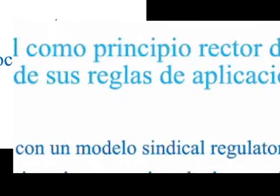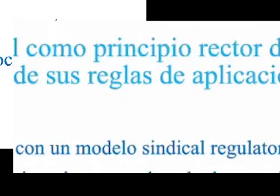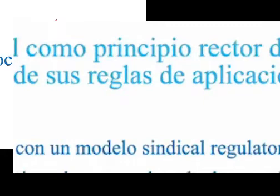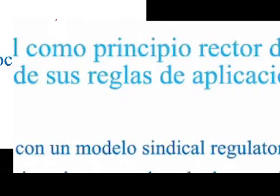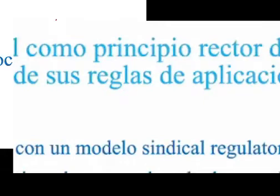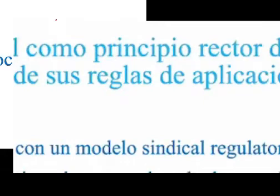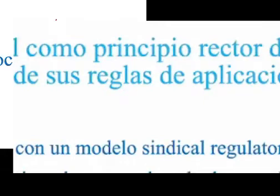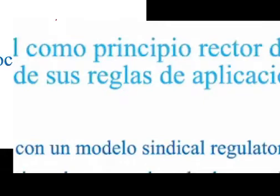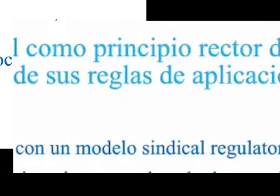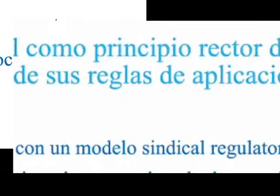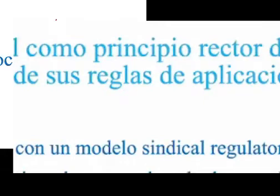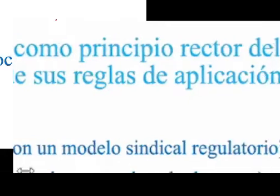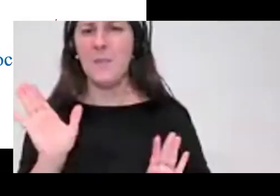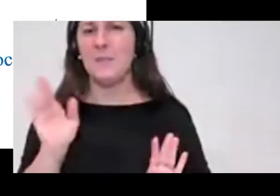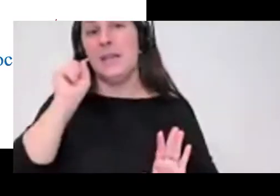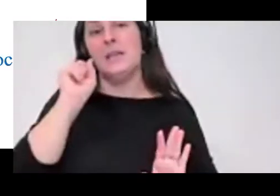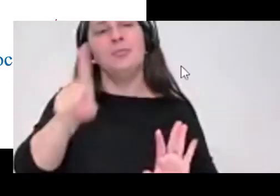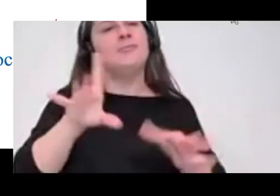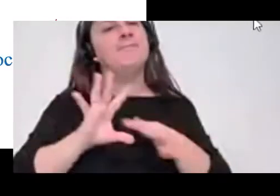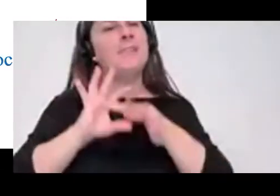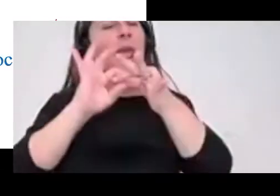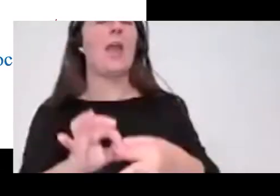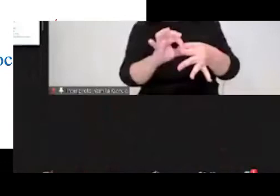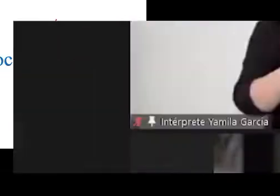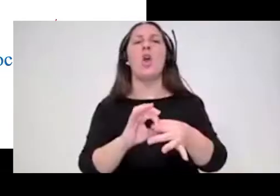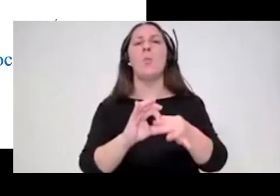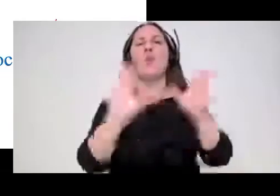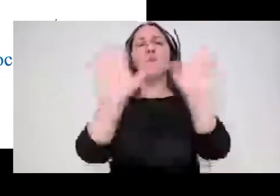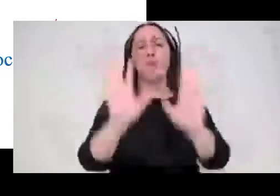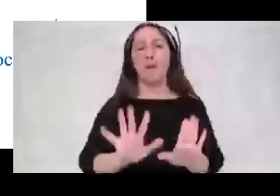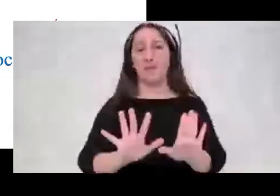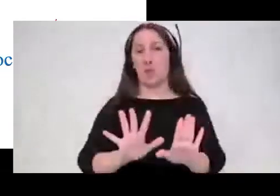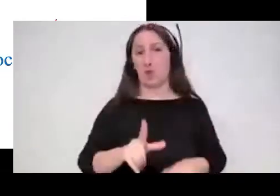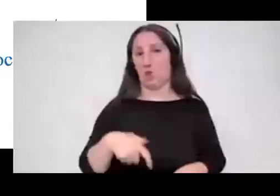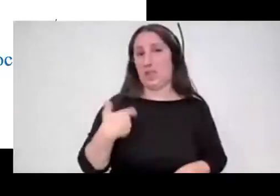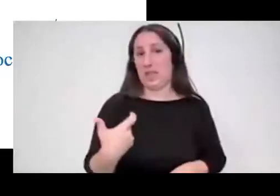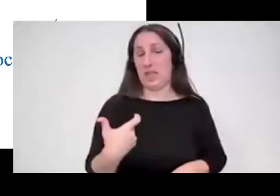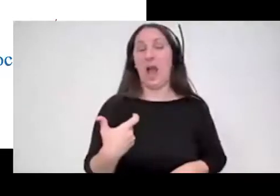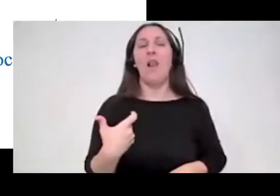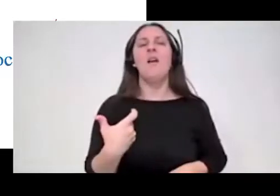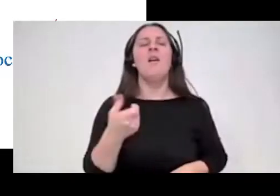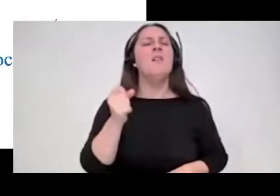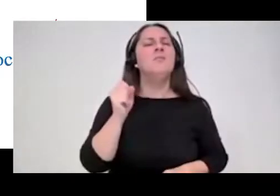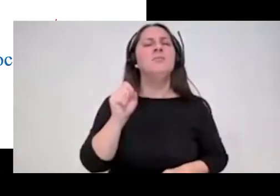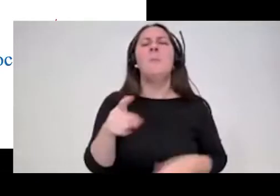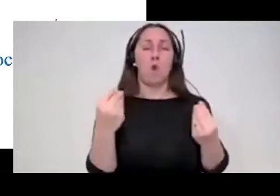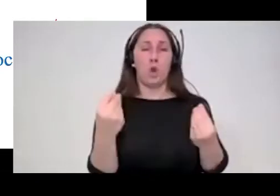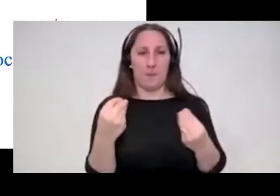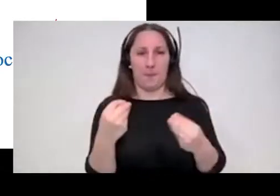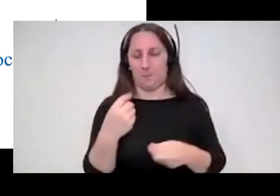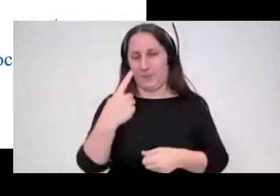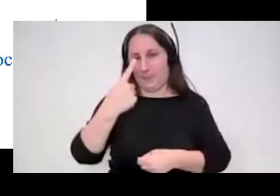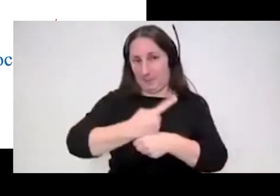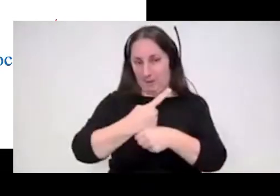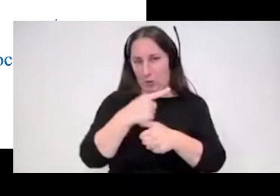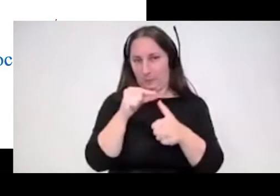el ciclo de formación sindical que estamos viendo, porque, yo digo, primero,